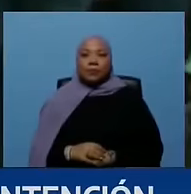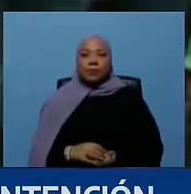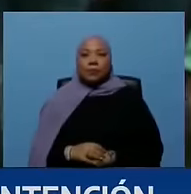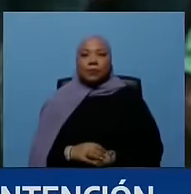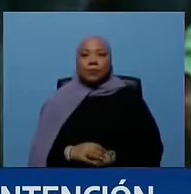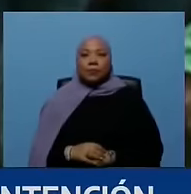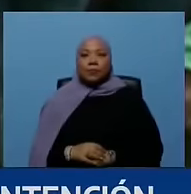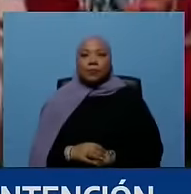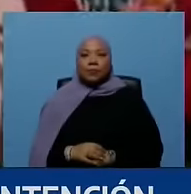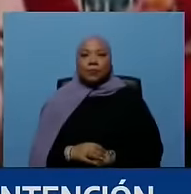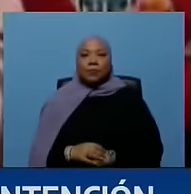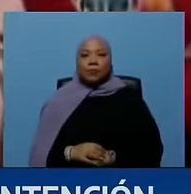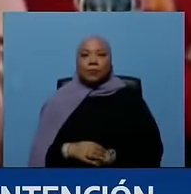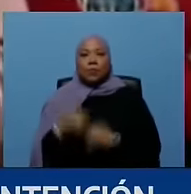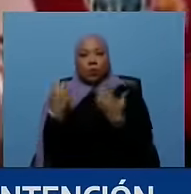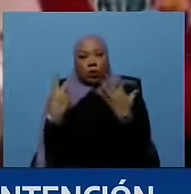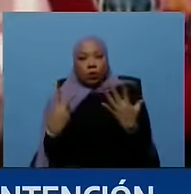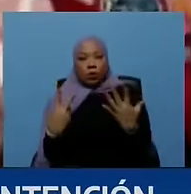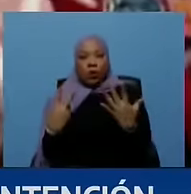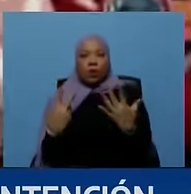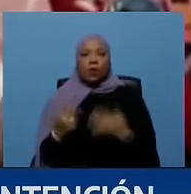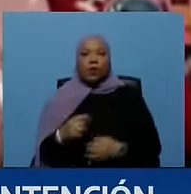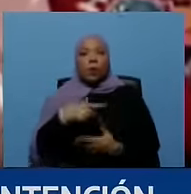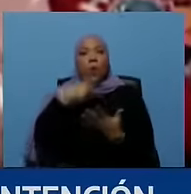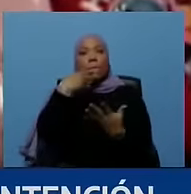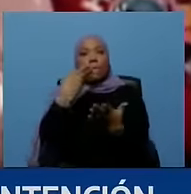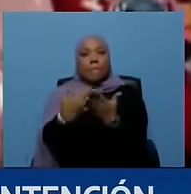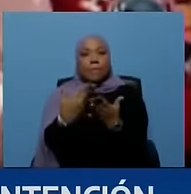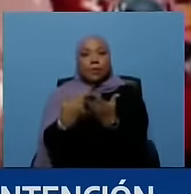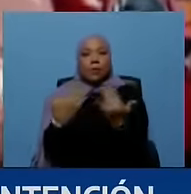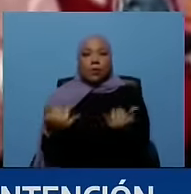Miren, siete proyectos.